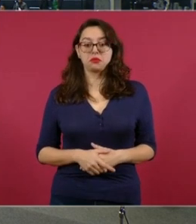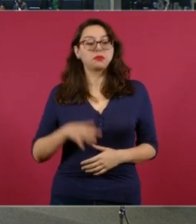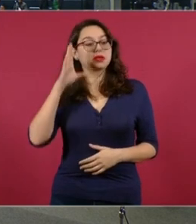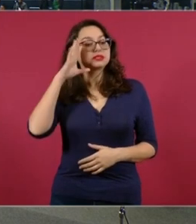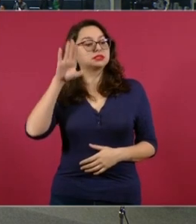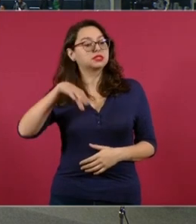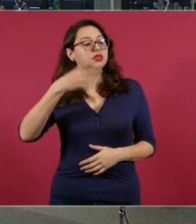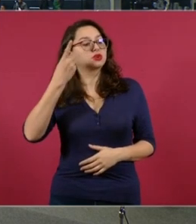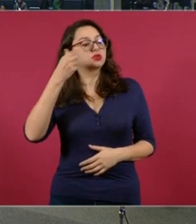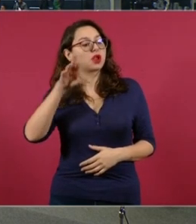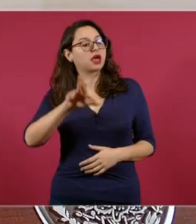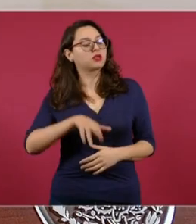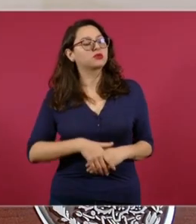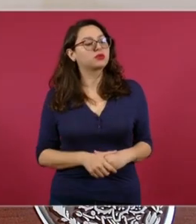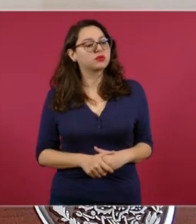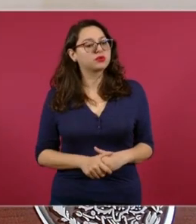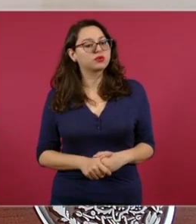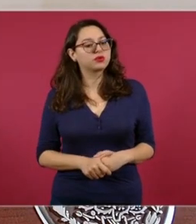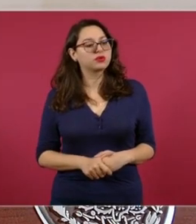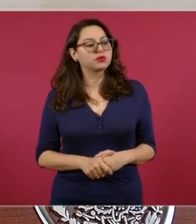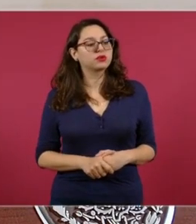¿Maestría o doctorado?